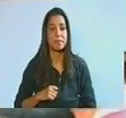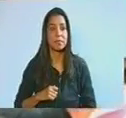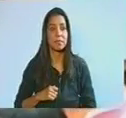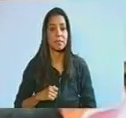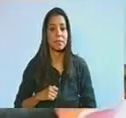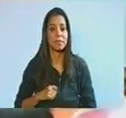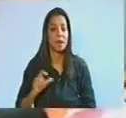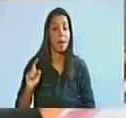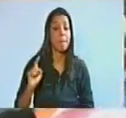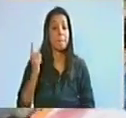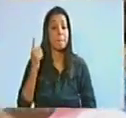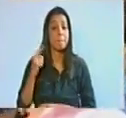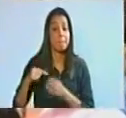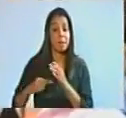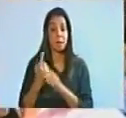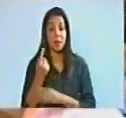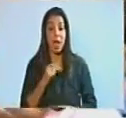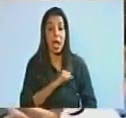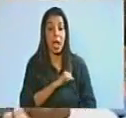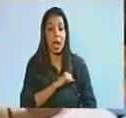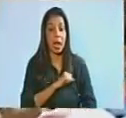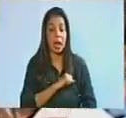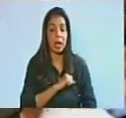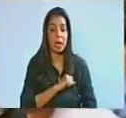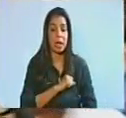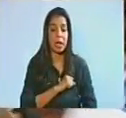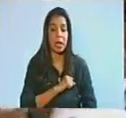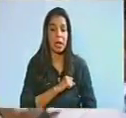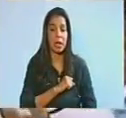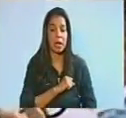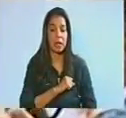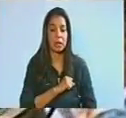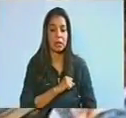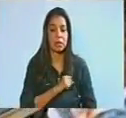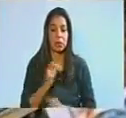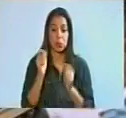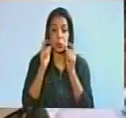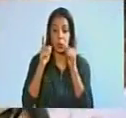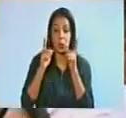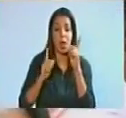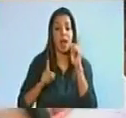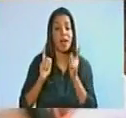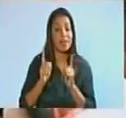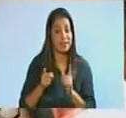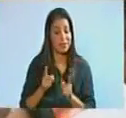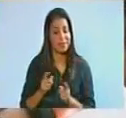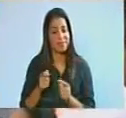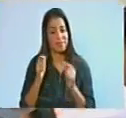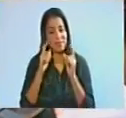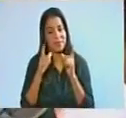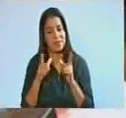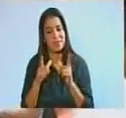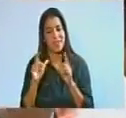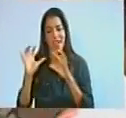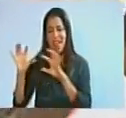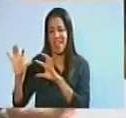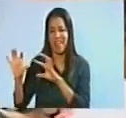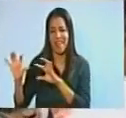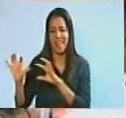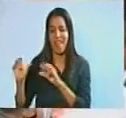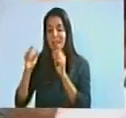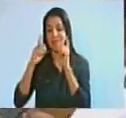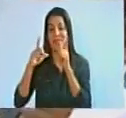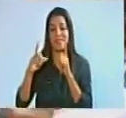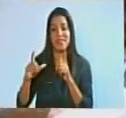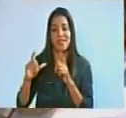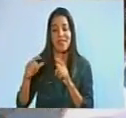la primera vez, la vida a veces te da unas sorpresas, ¿no? Entonces yo eché broma con el susto y tal,